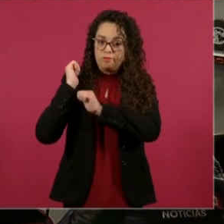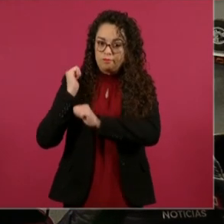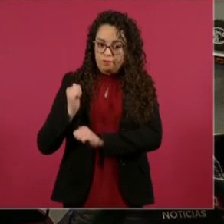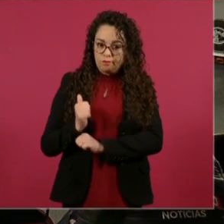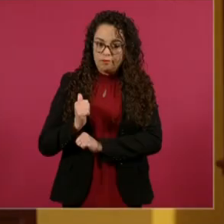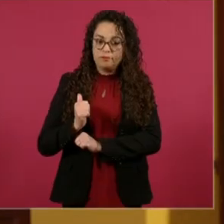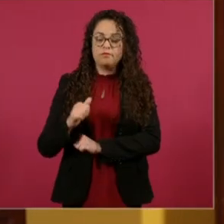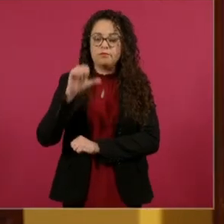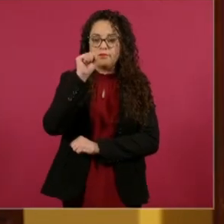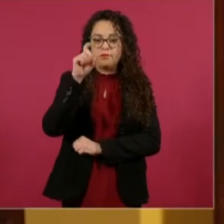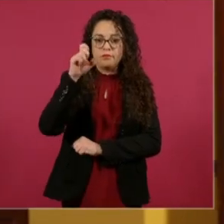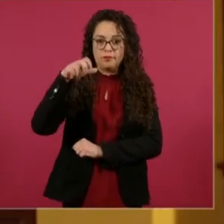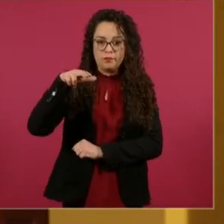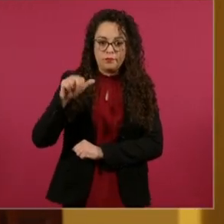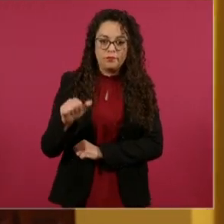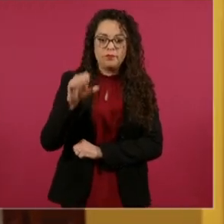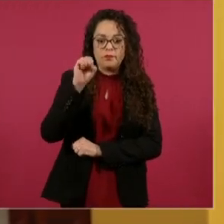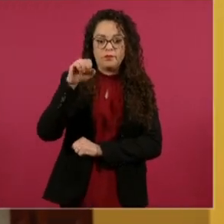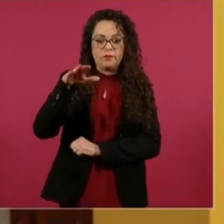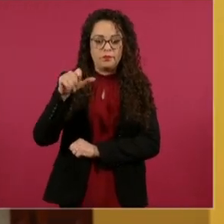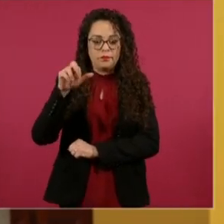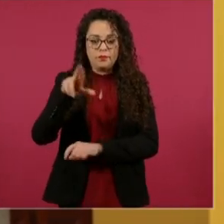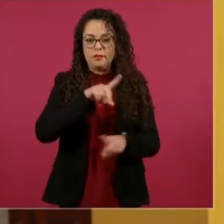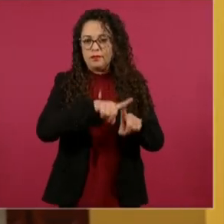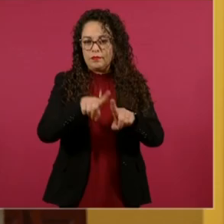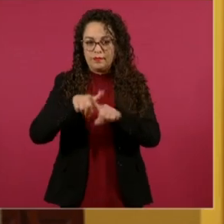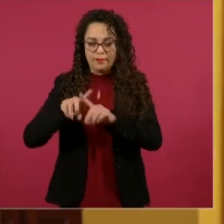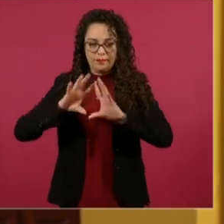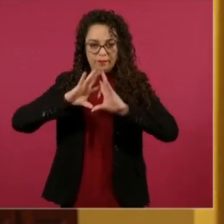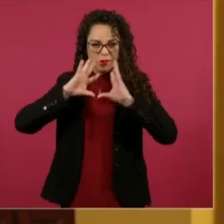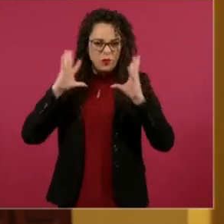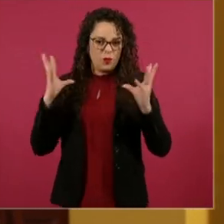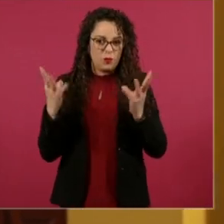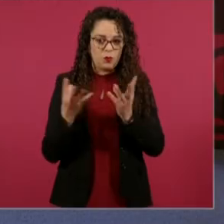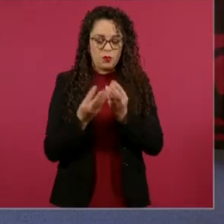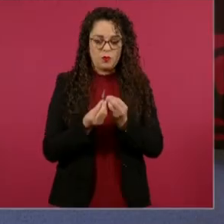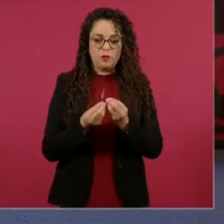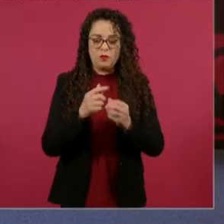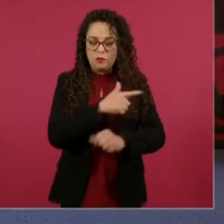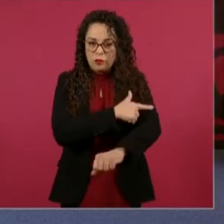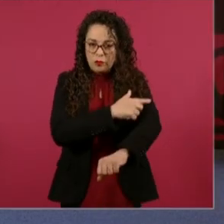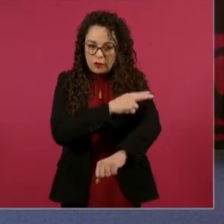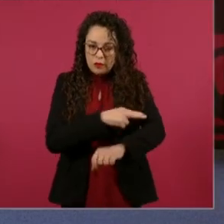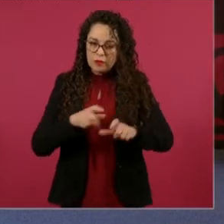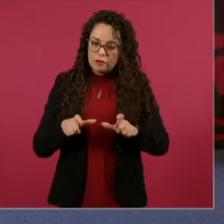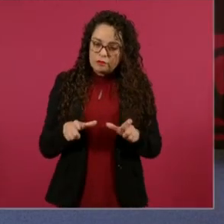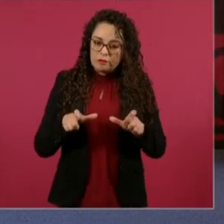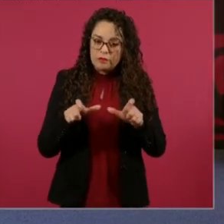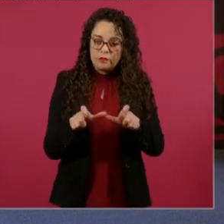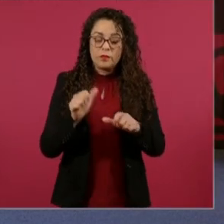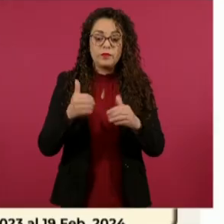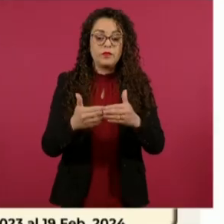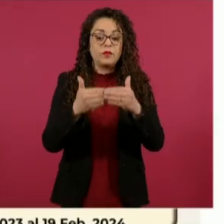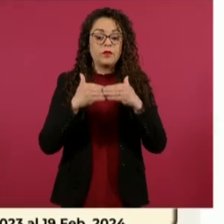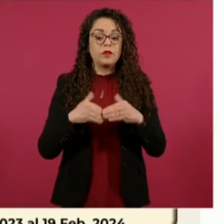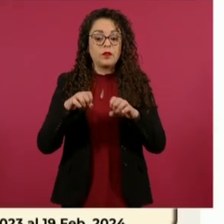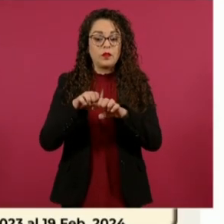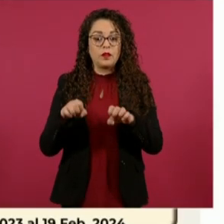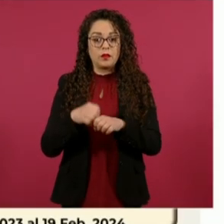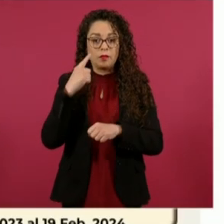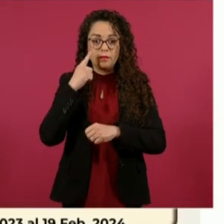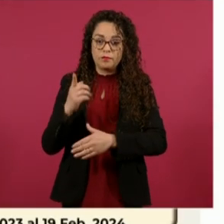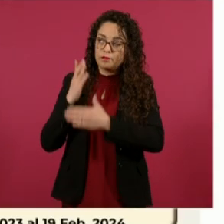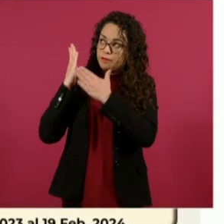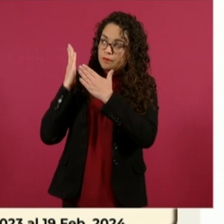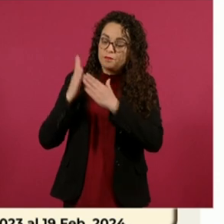y Guardia Nacional. Adelante, por favor. Los equipos de trabajo institucional que están estos desplegados